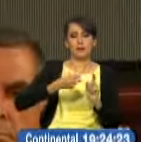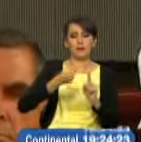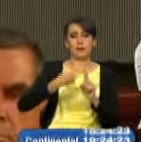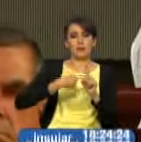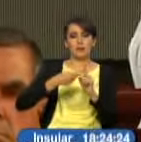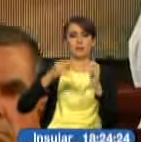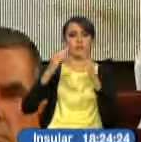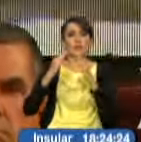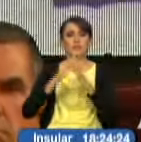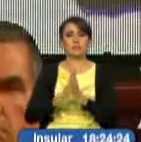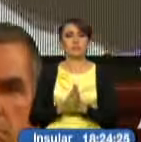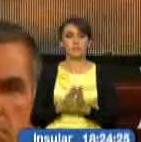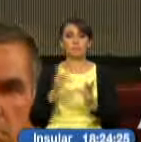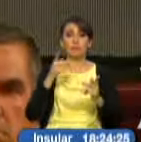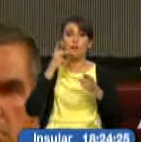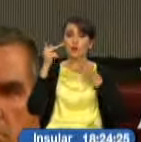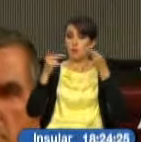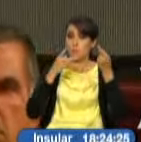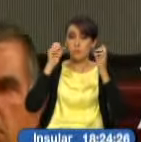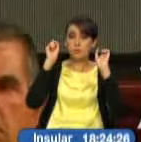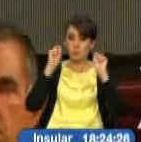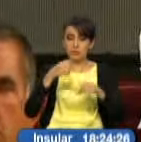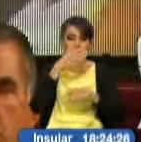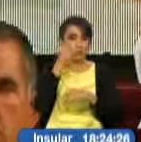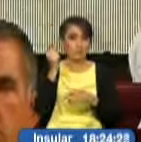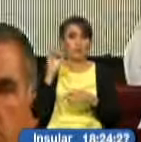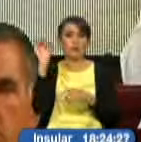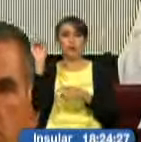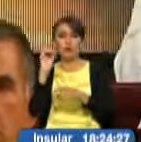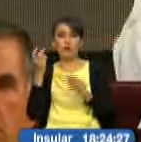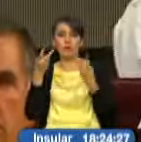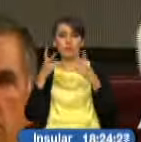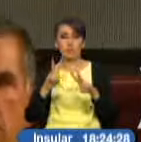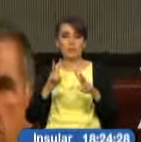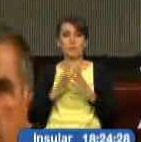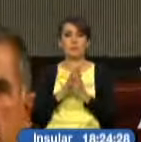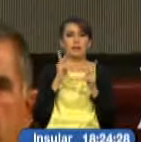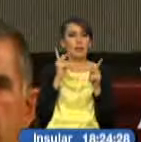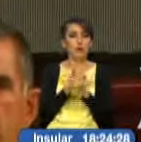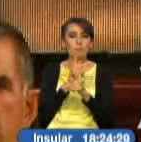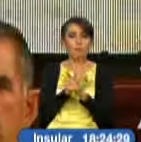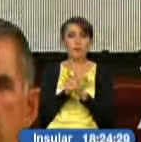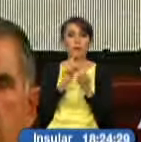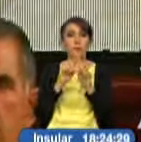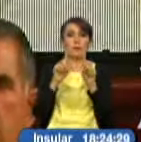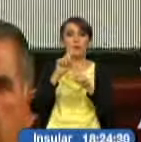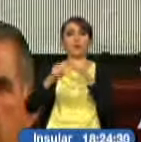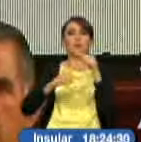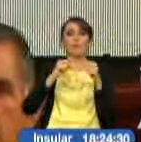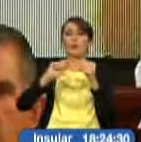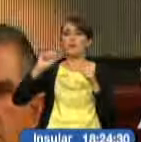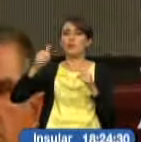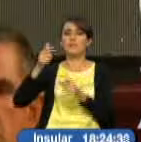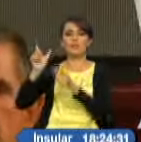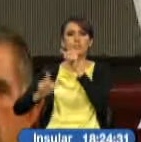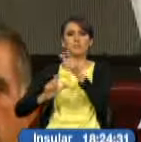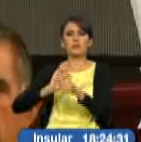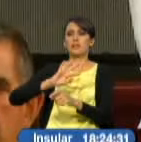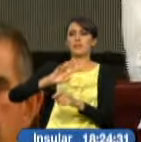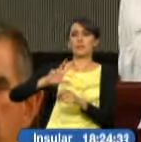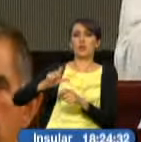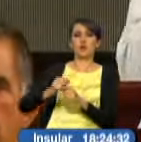lo mejor, como también puede ser lo peor, cuando lo maneja lo mismo de siempre, cuando creen que el gobierno es un negocio